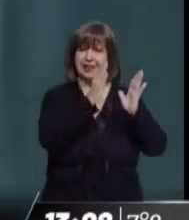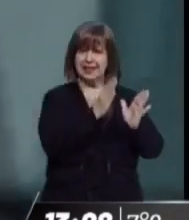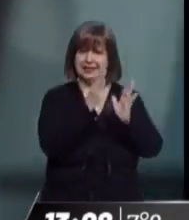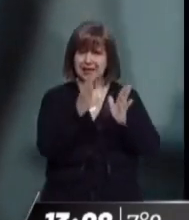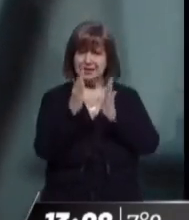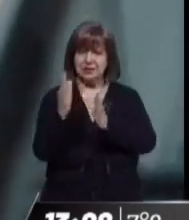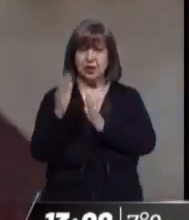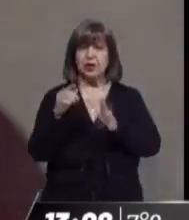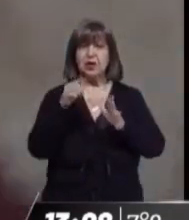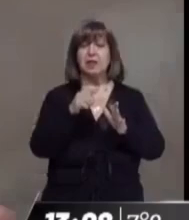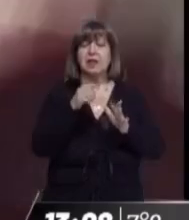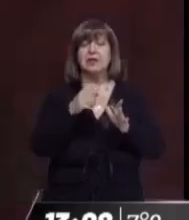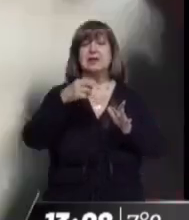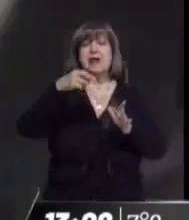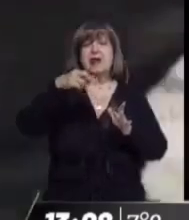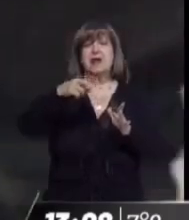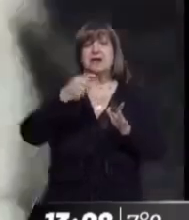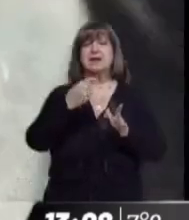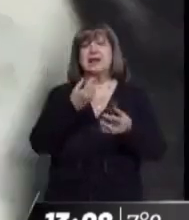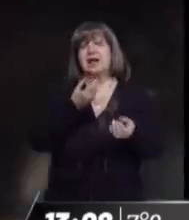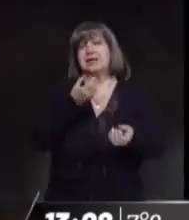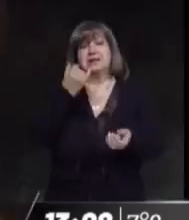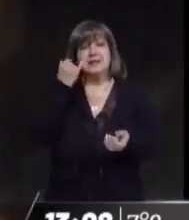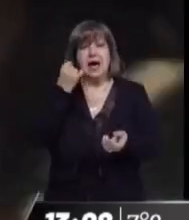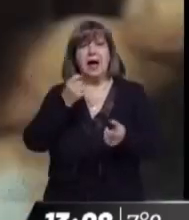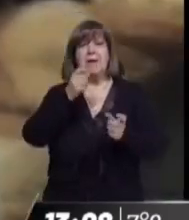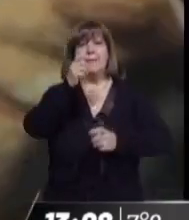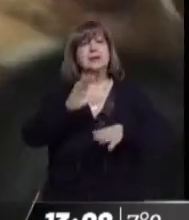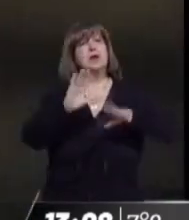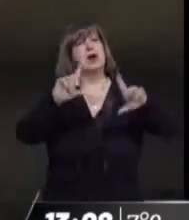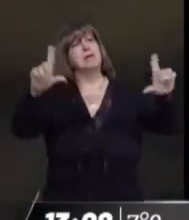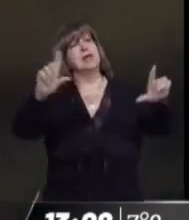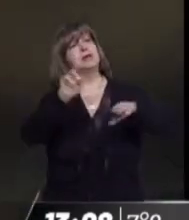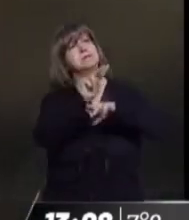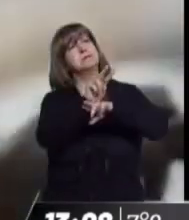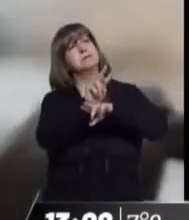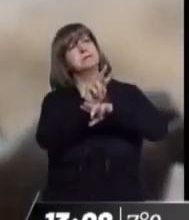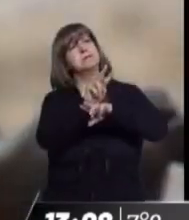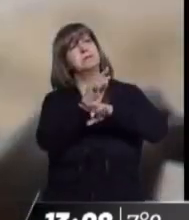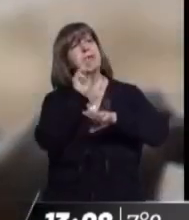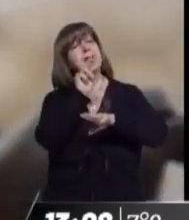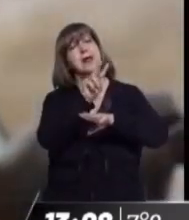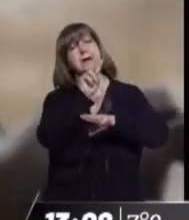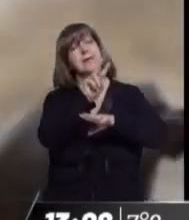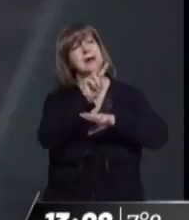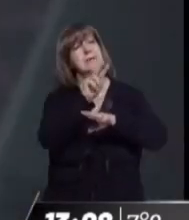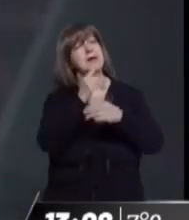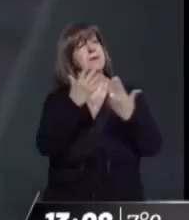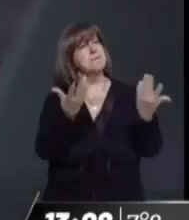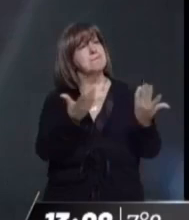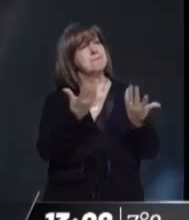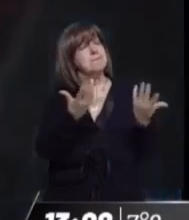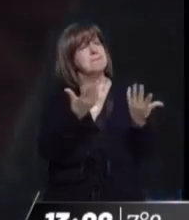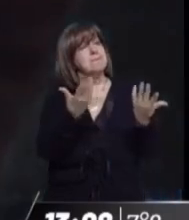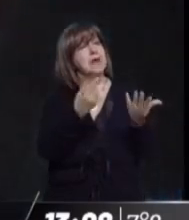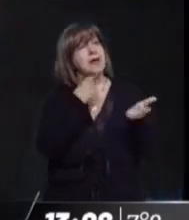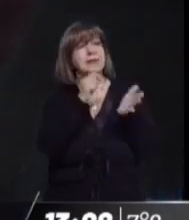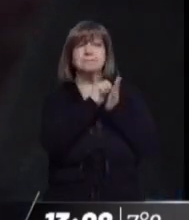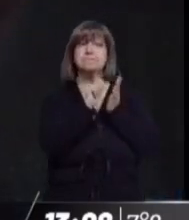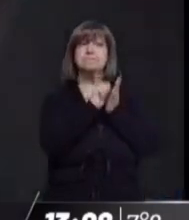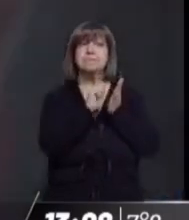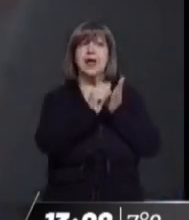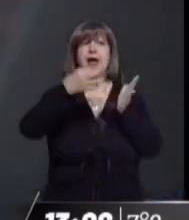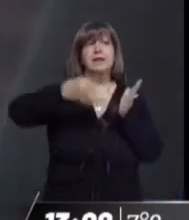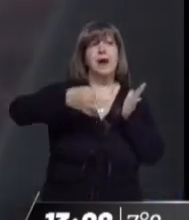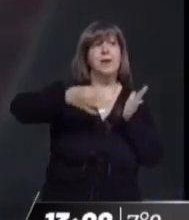es el Gran Prix de la Crítica. Muchos apuntan, en vez de estar en la sección oficial del festival, apuntan a tratar